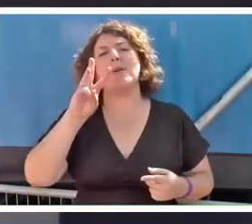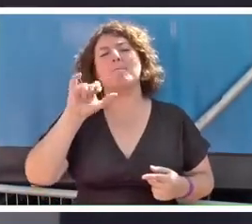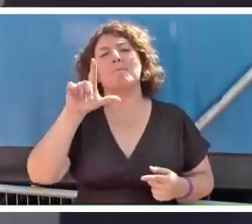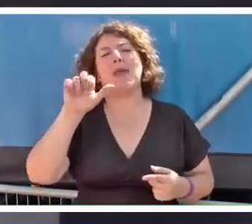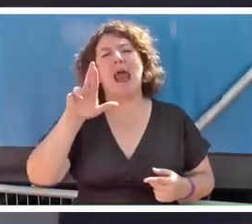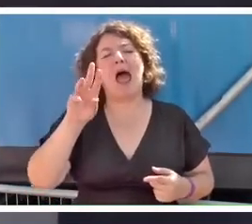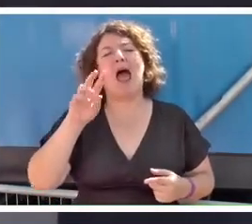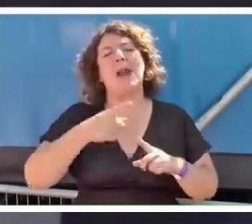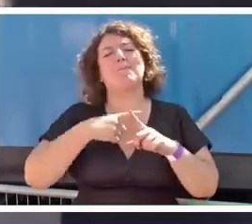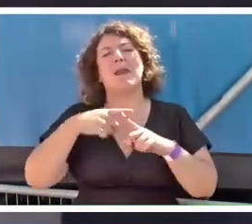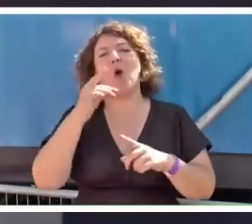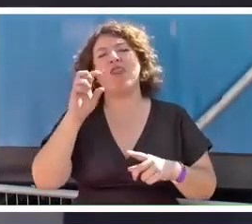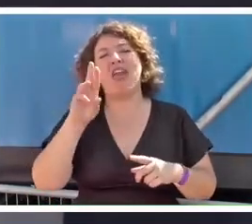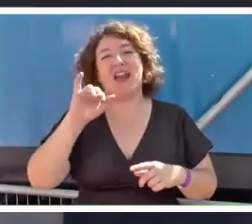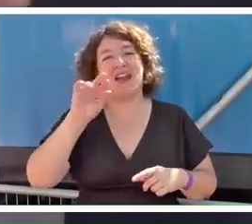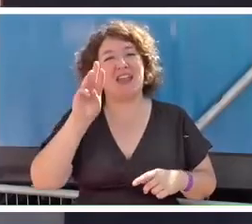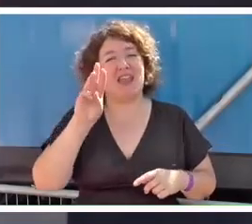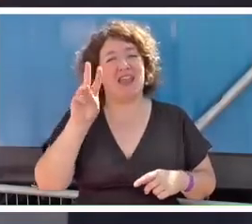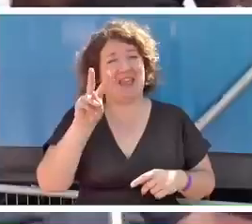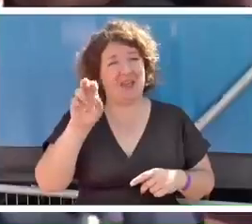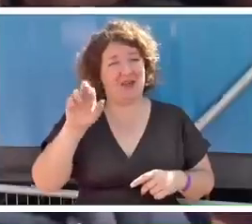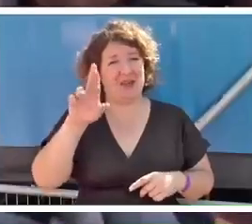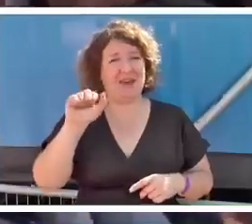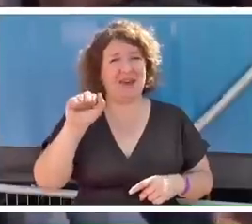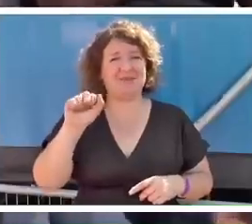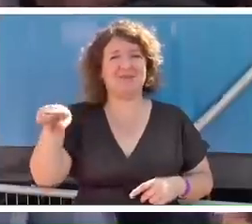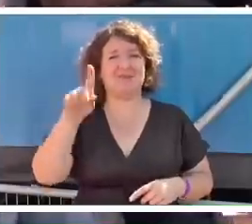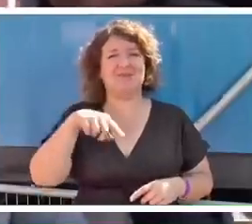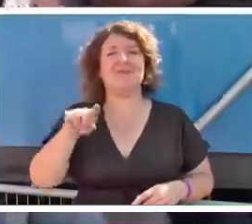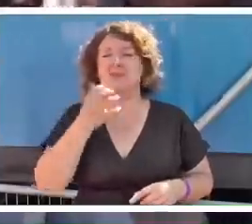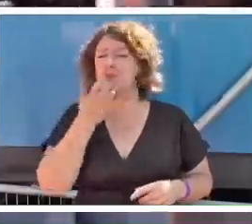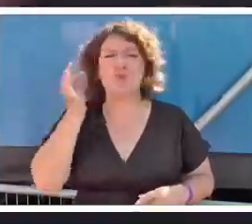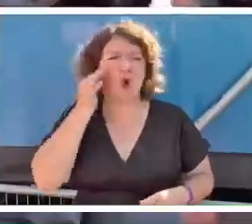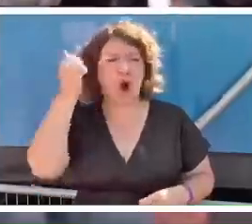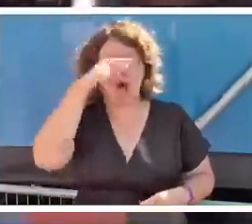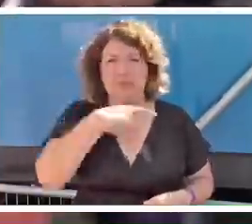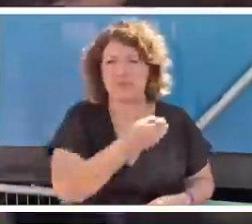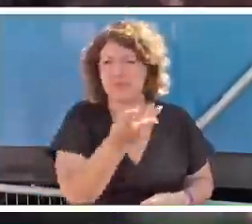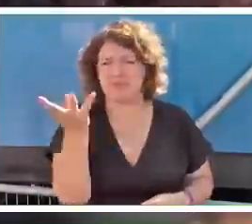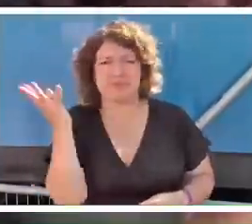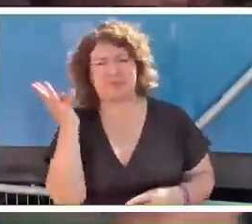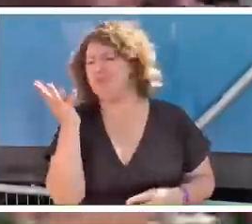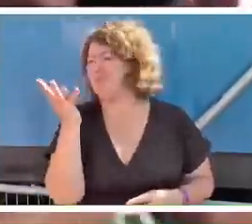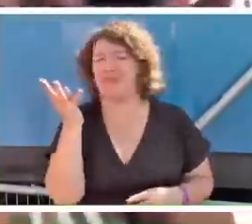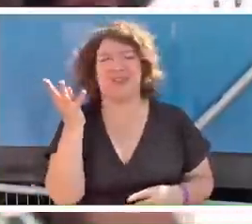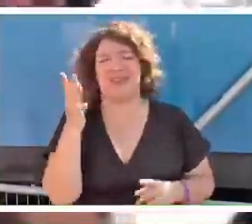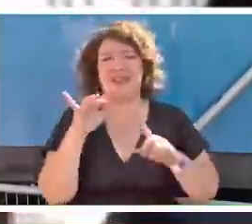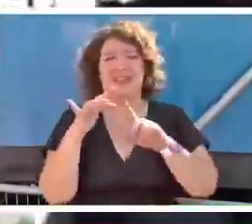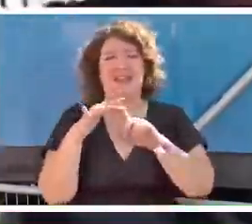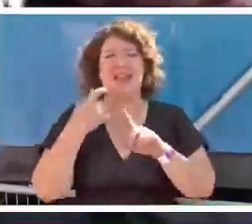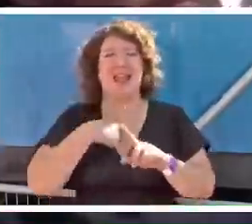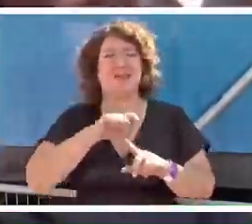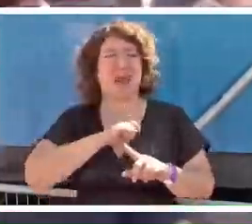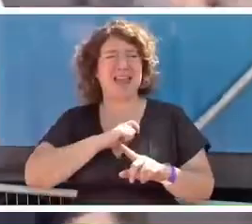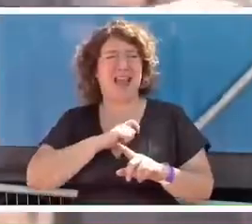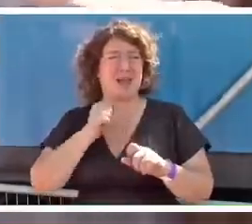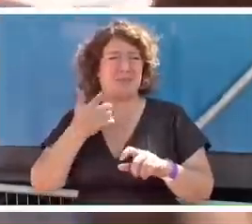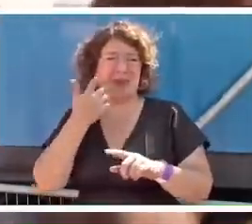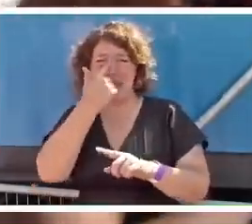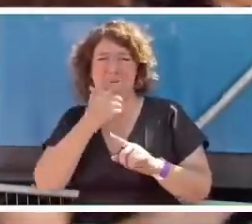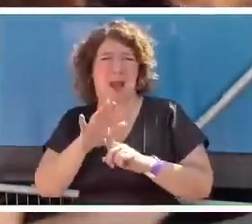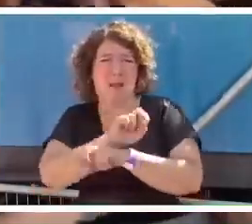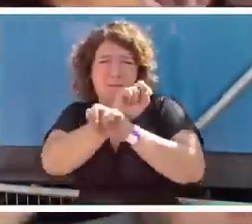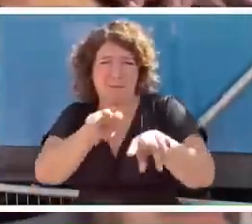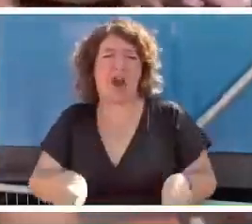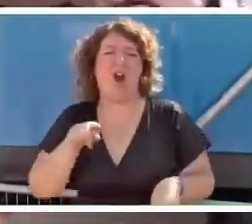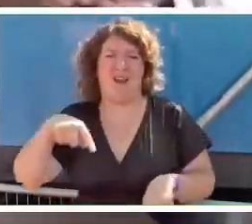Rivera, a tantos y tantos hombres y mujeres que representaron lo peor de nuestro país. Sé